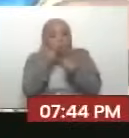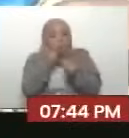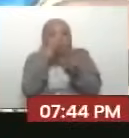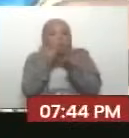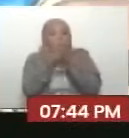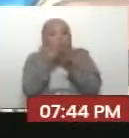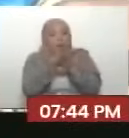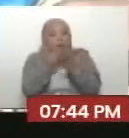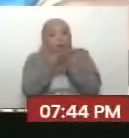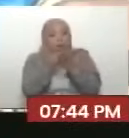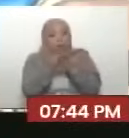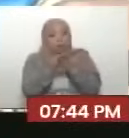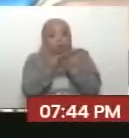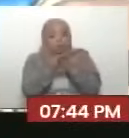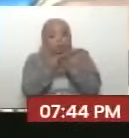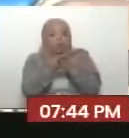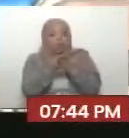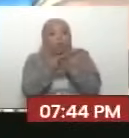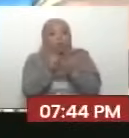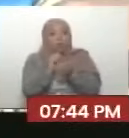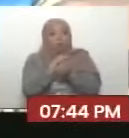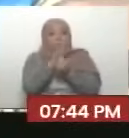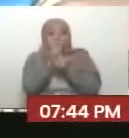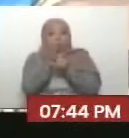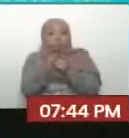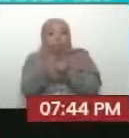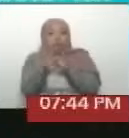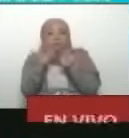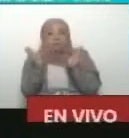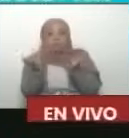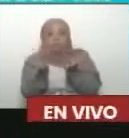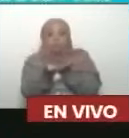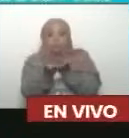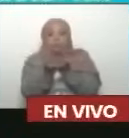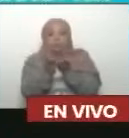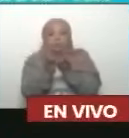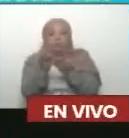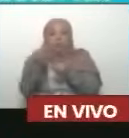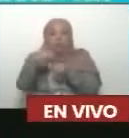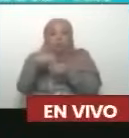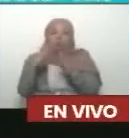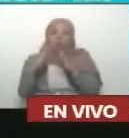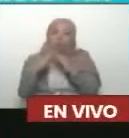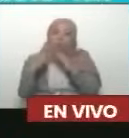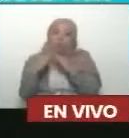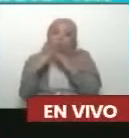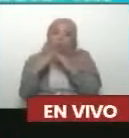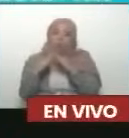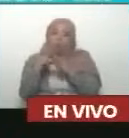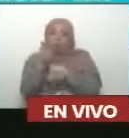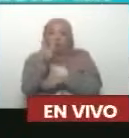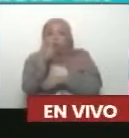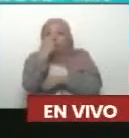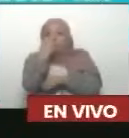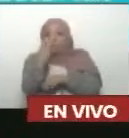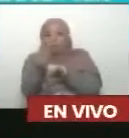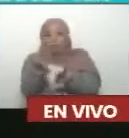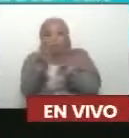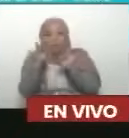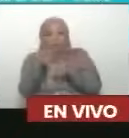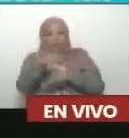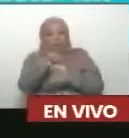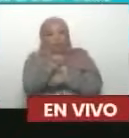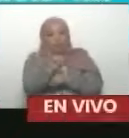Hicimos los planes en la pandemia, ¿verdad? Quiero saludar también dos invitados especiales que